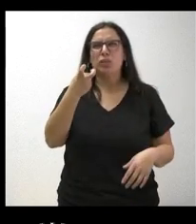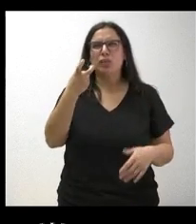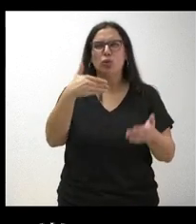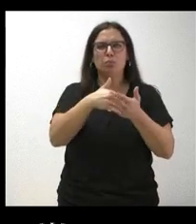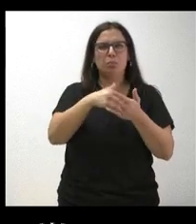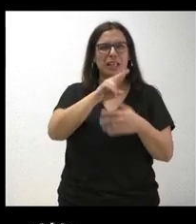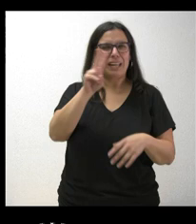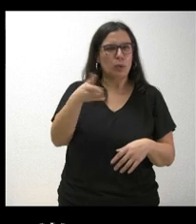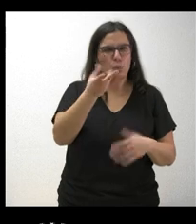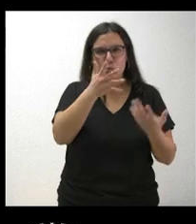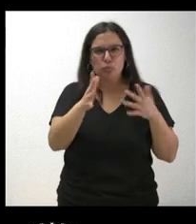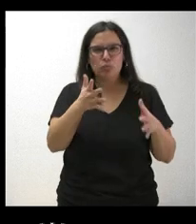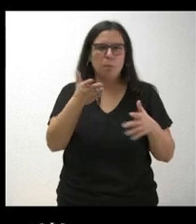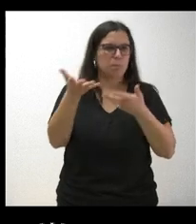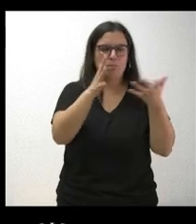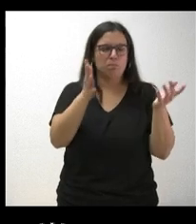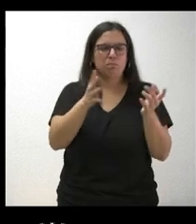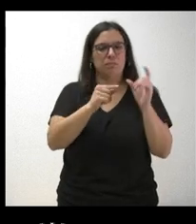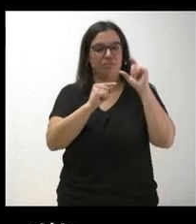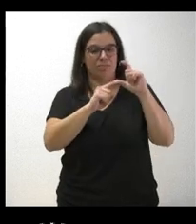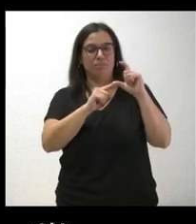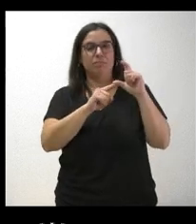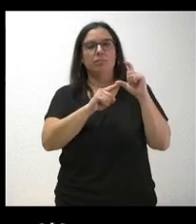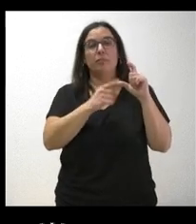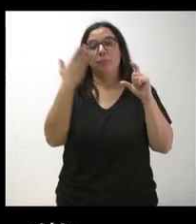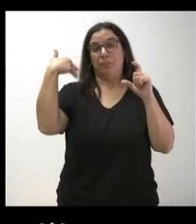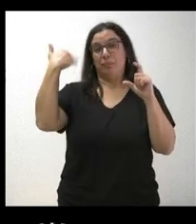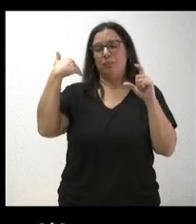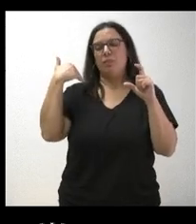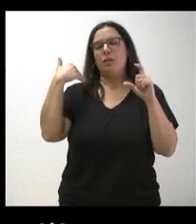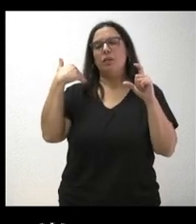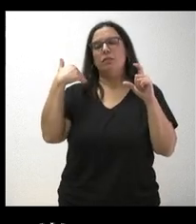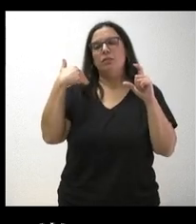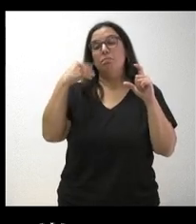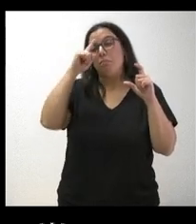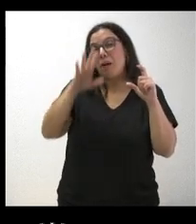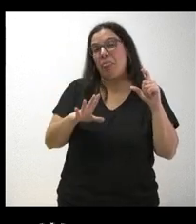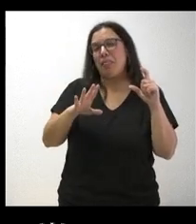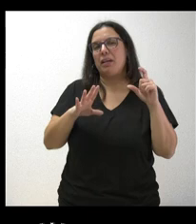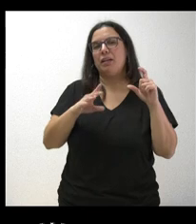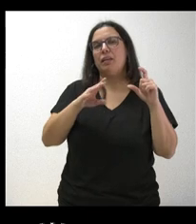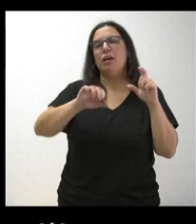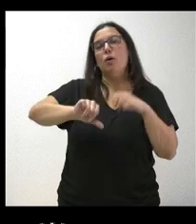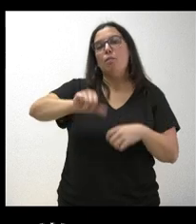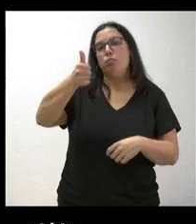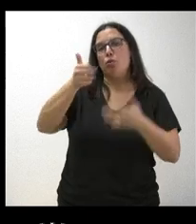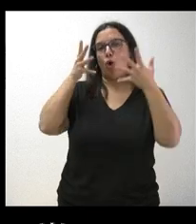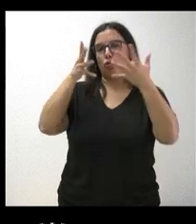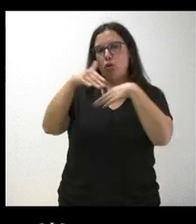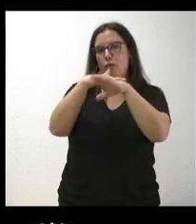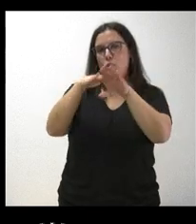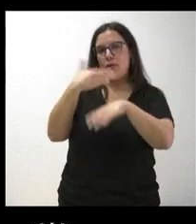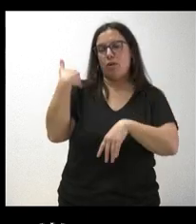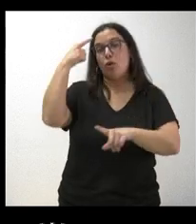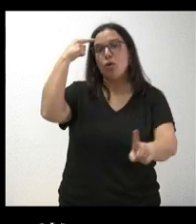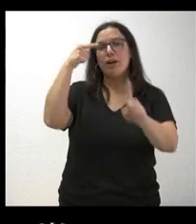200.000 o algo así e que en su momento creo recordar también aprobó un consejo de gobierno para